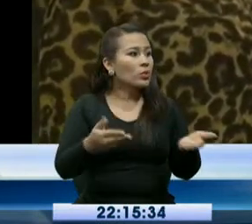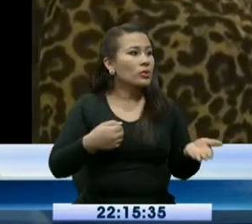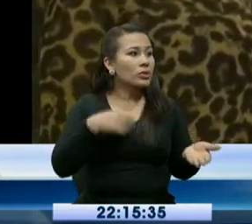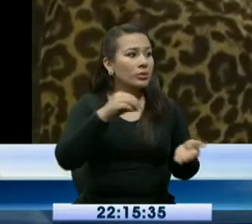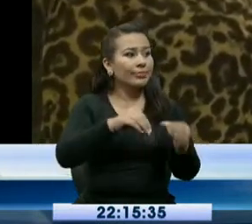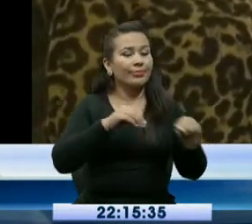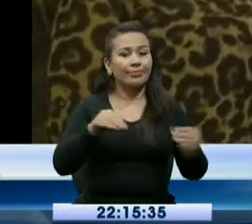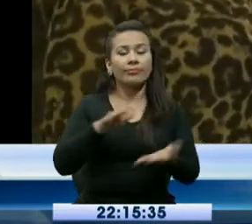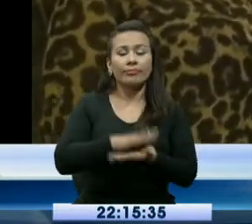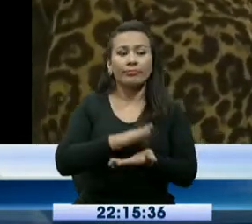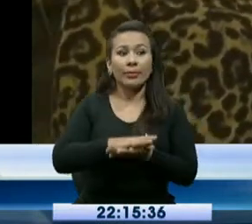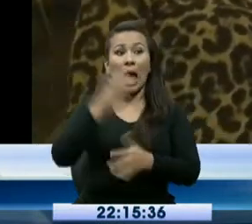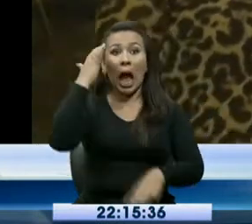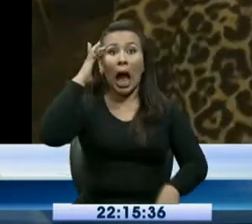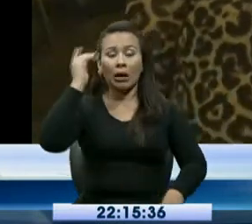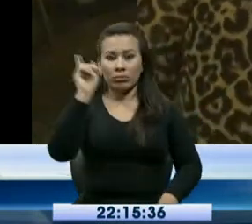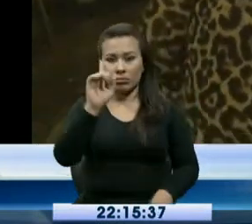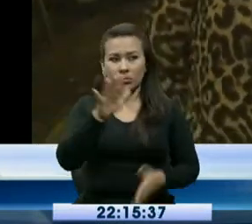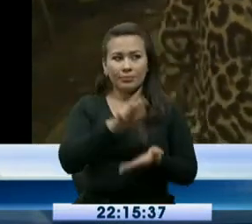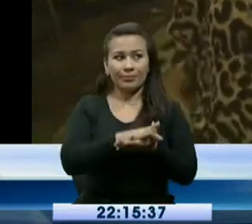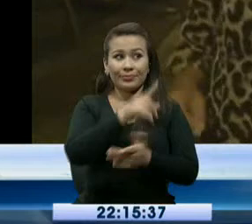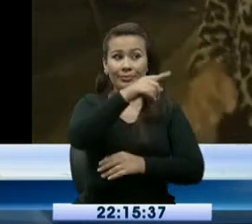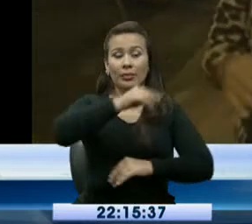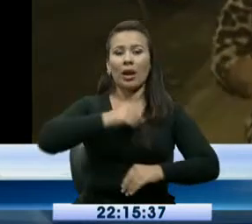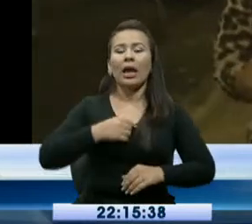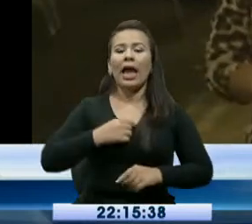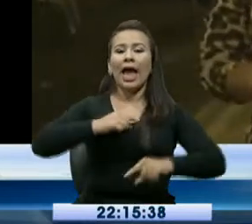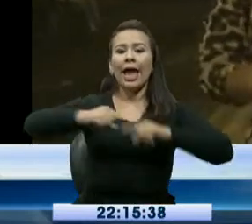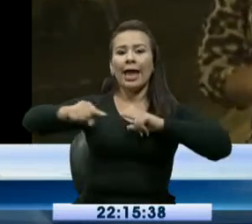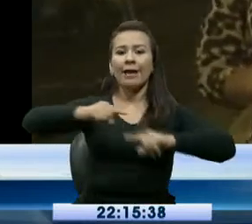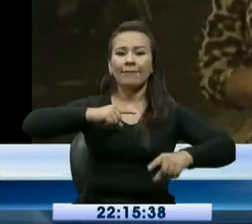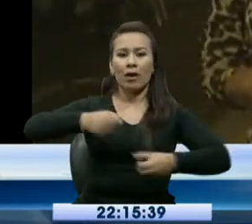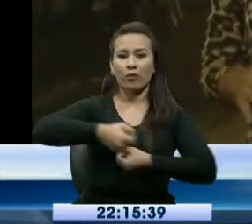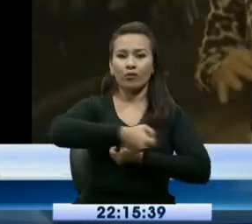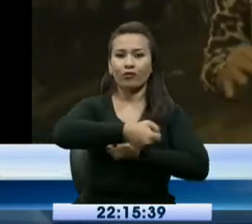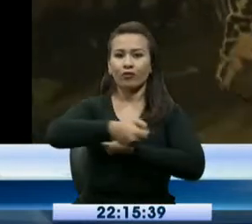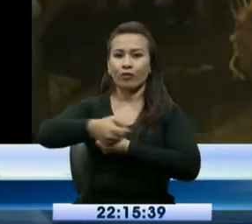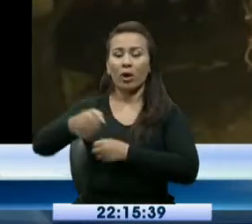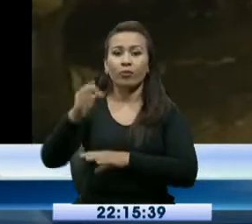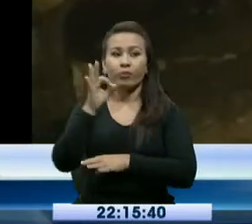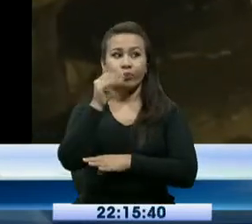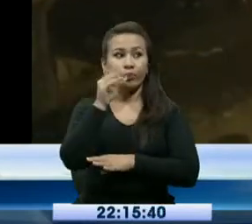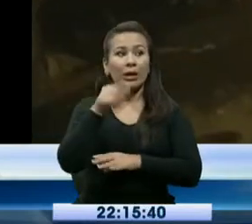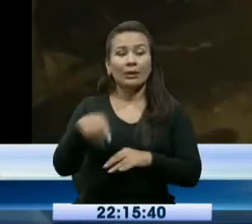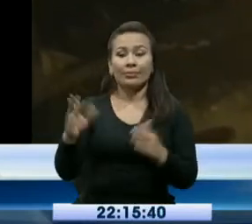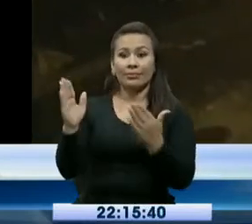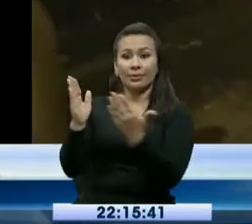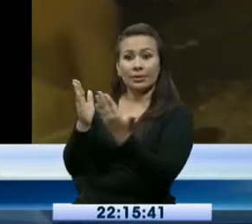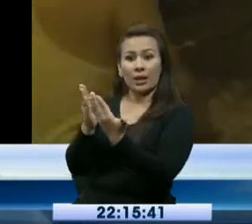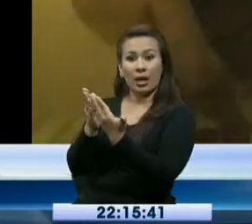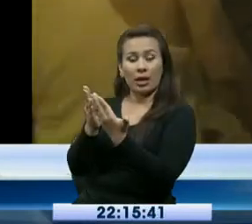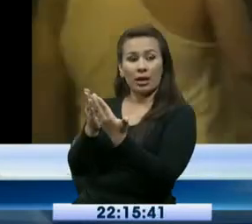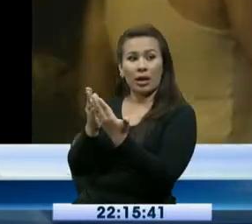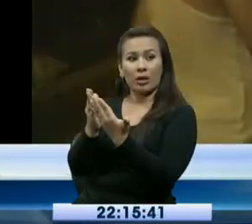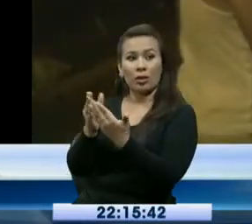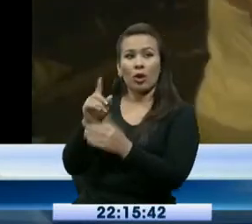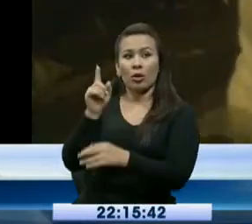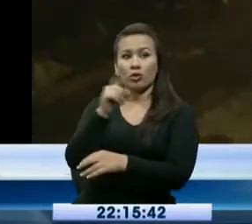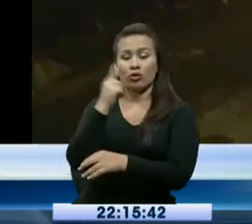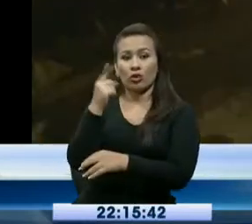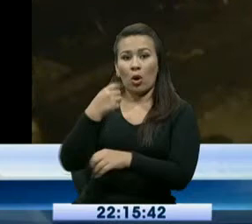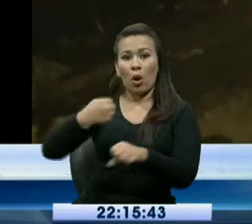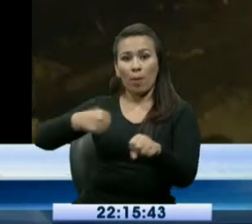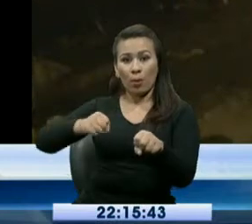la situación, ¿no? Muchas gracias, coronel. Efectivamente, la CTE mantiene el lugar cerrado, solamente se permite el ingreso